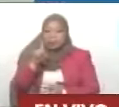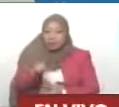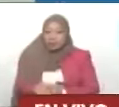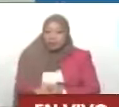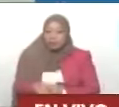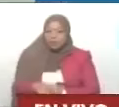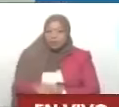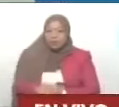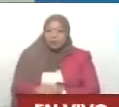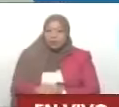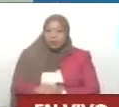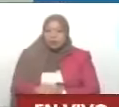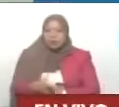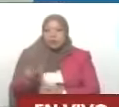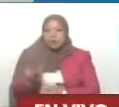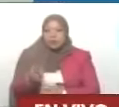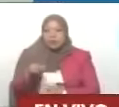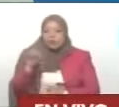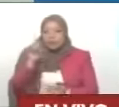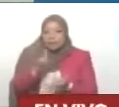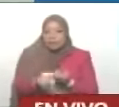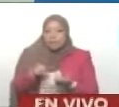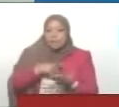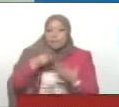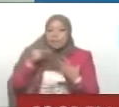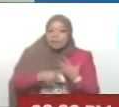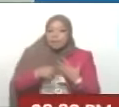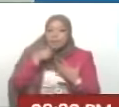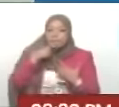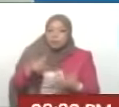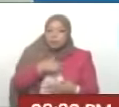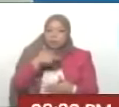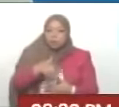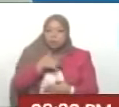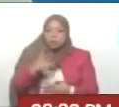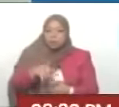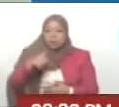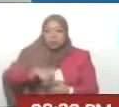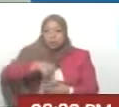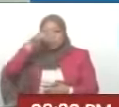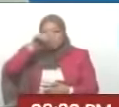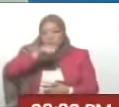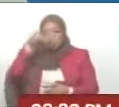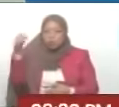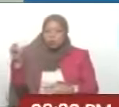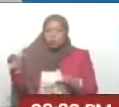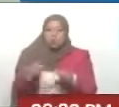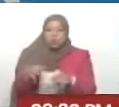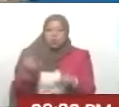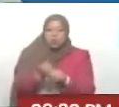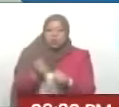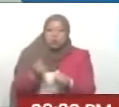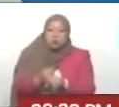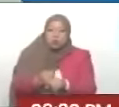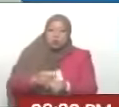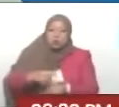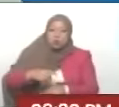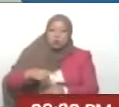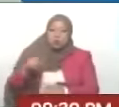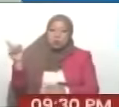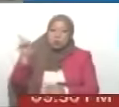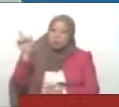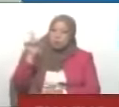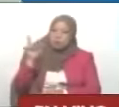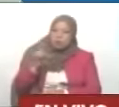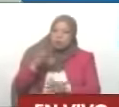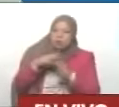de verdad que cada programa nos llena de mucha emoción. Este domingo, la aguja del rating, como todos los domingos, hizo pa, pa, pa, pa,